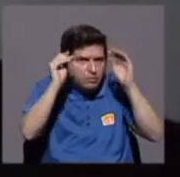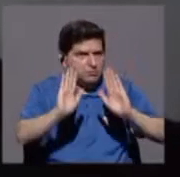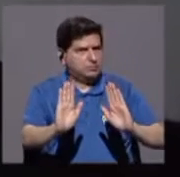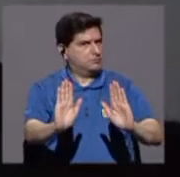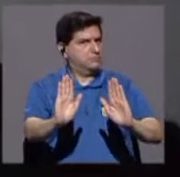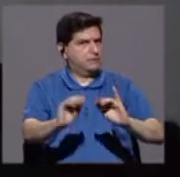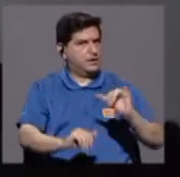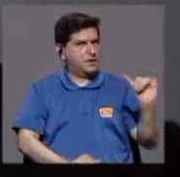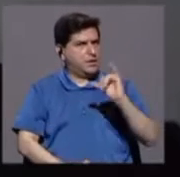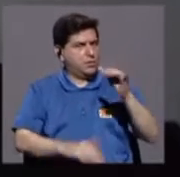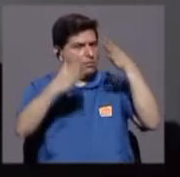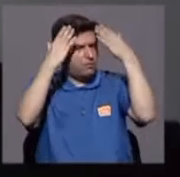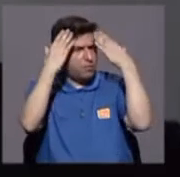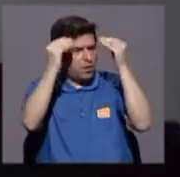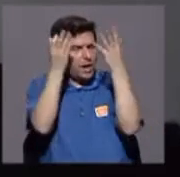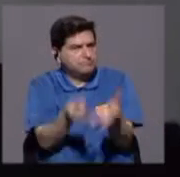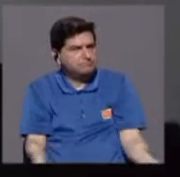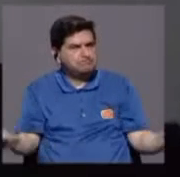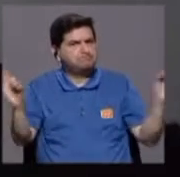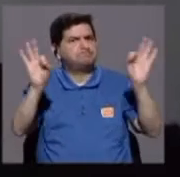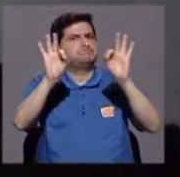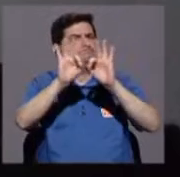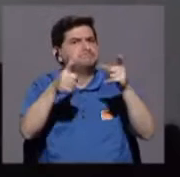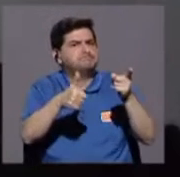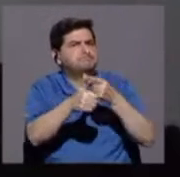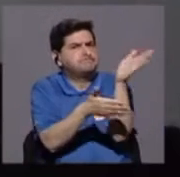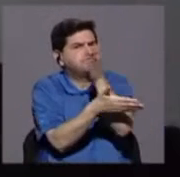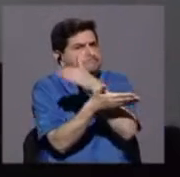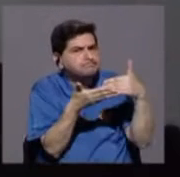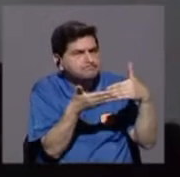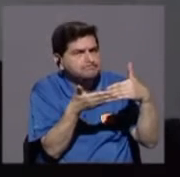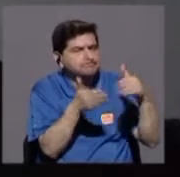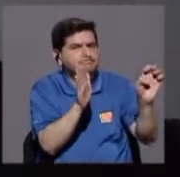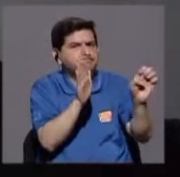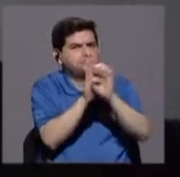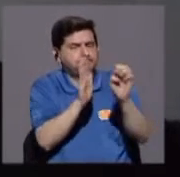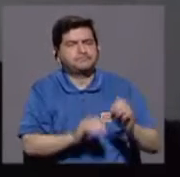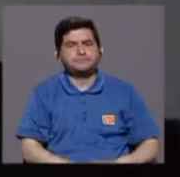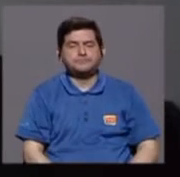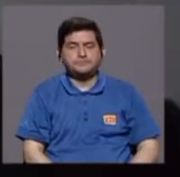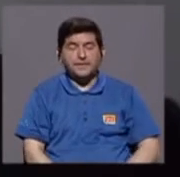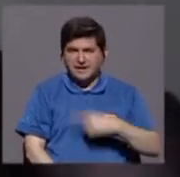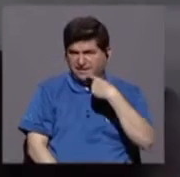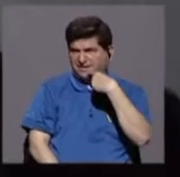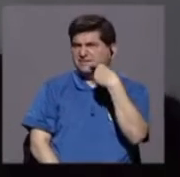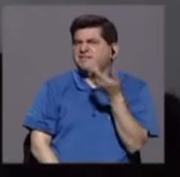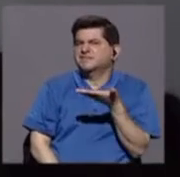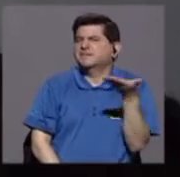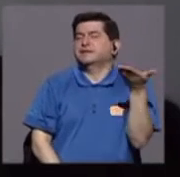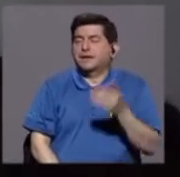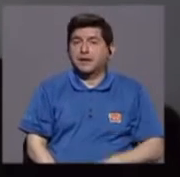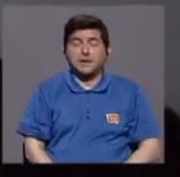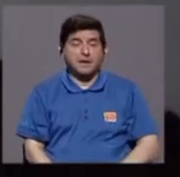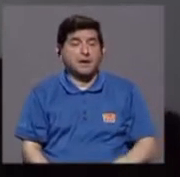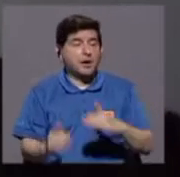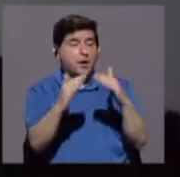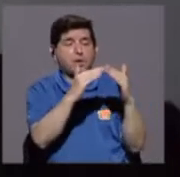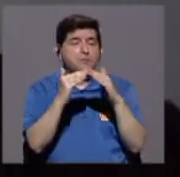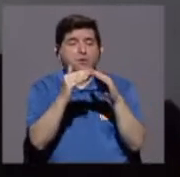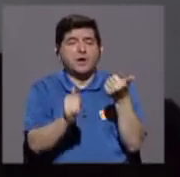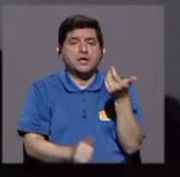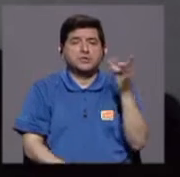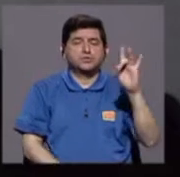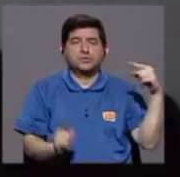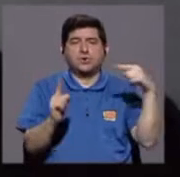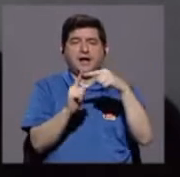datos igualmente relevantes de esta primera parte. Por ejemplo, estamos hablando de población de 18 a